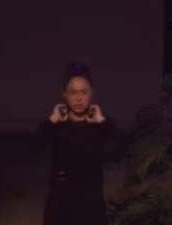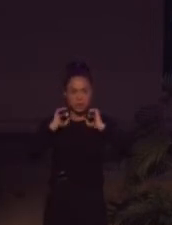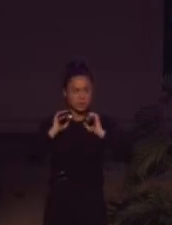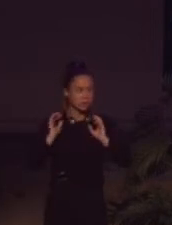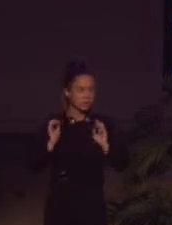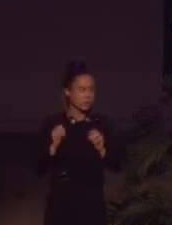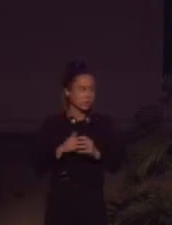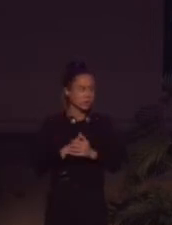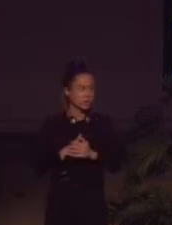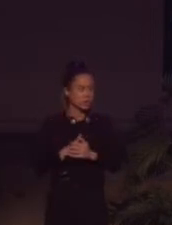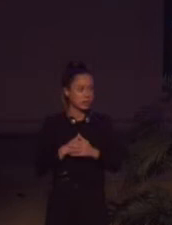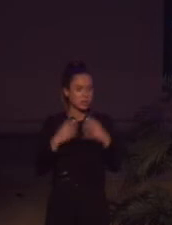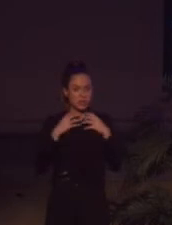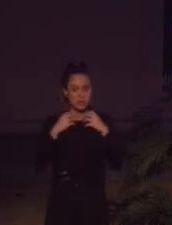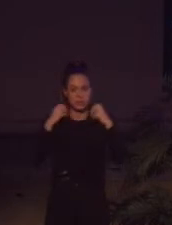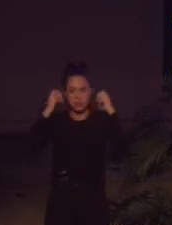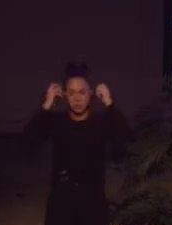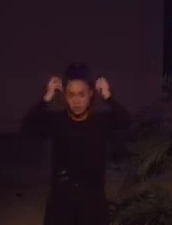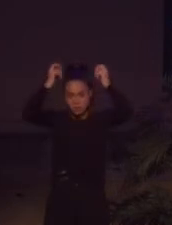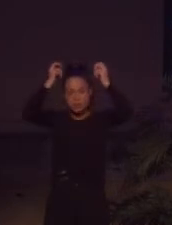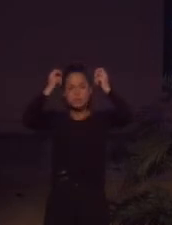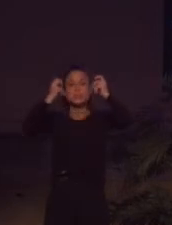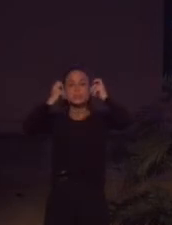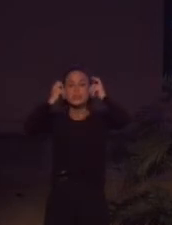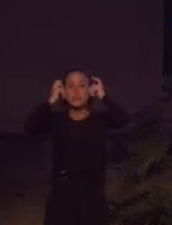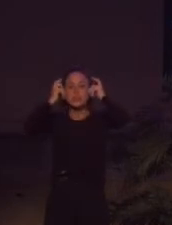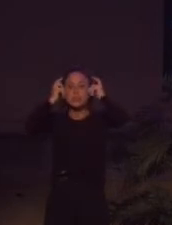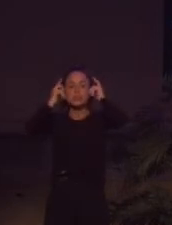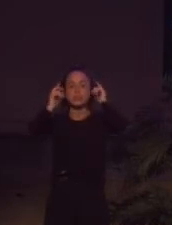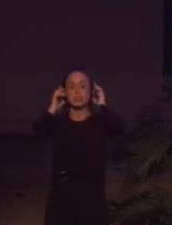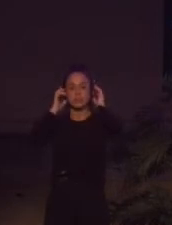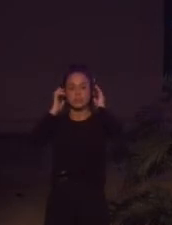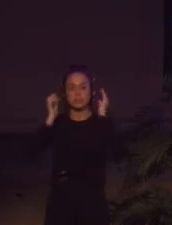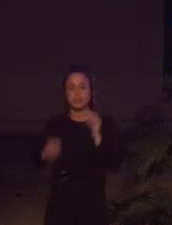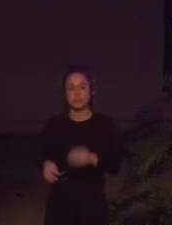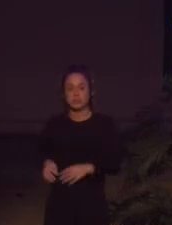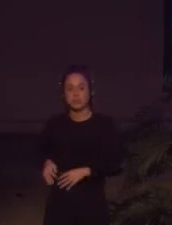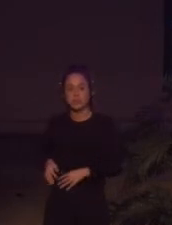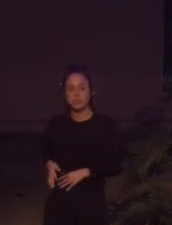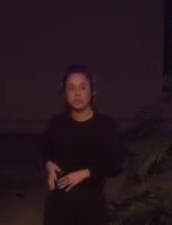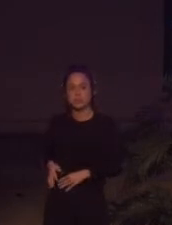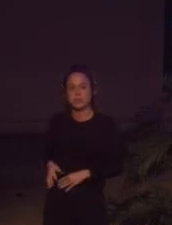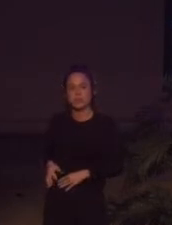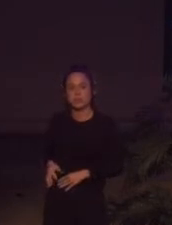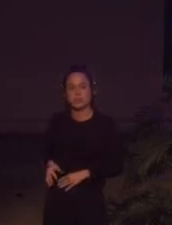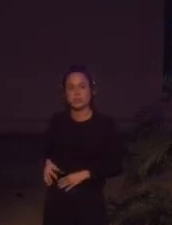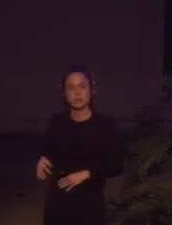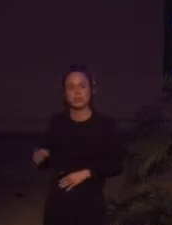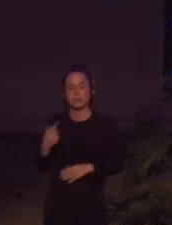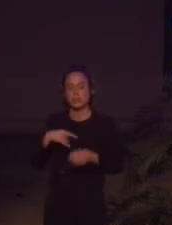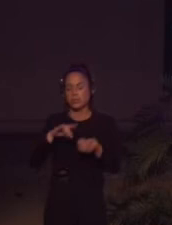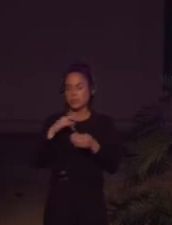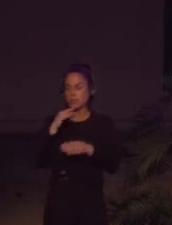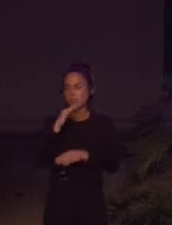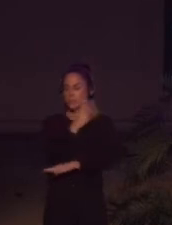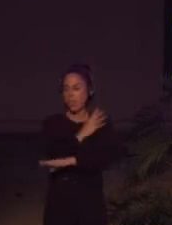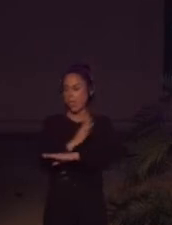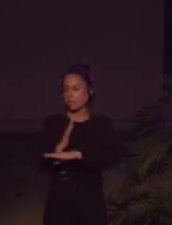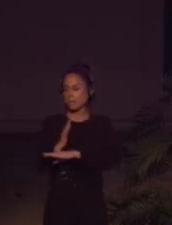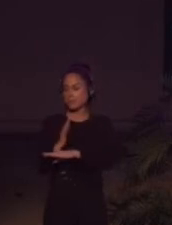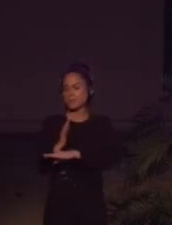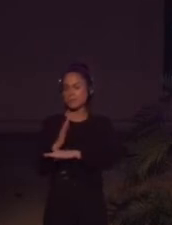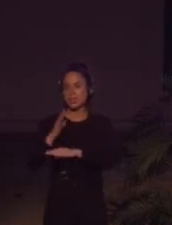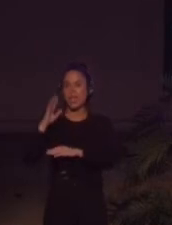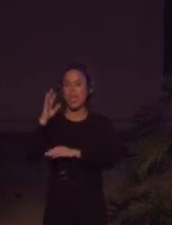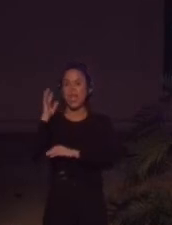¿No me oyes? ¿Ahora? Ahora. Que digo que las plantas y los árboles no tienen un sistema